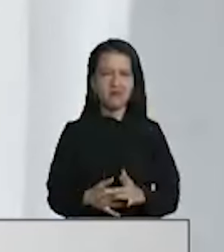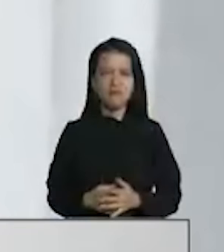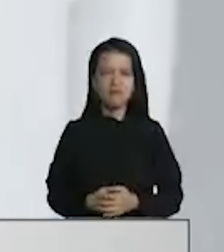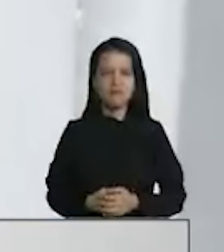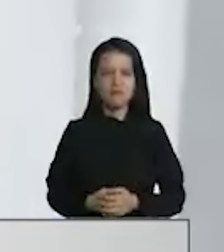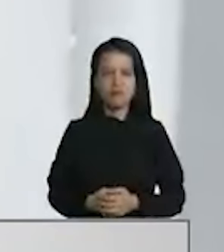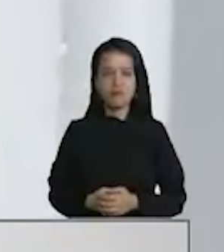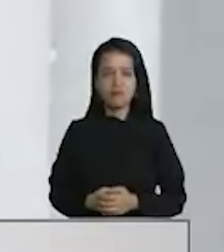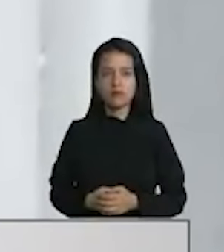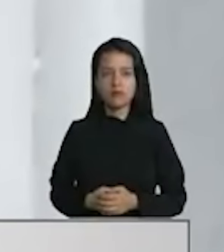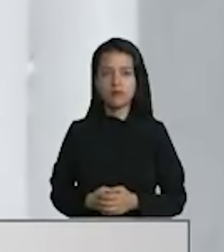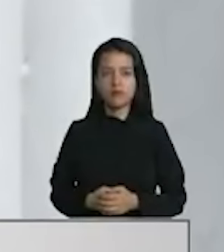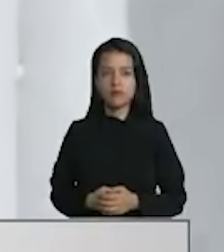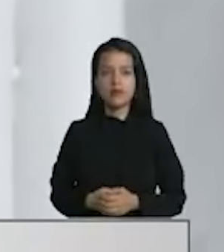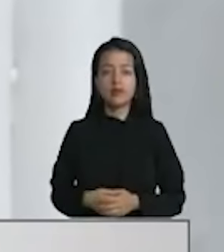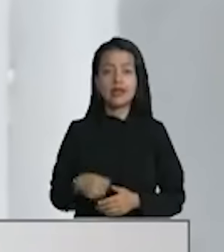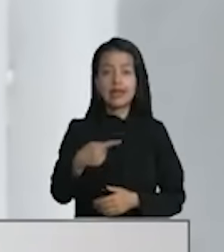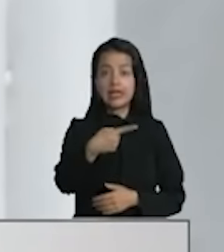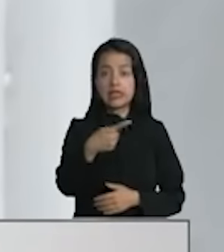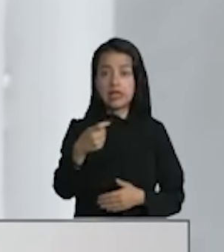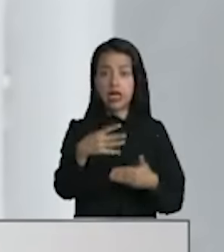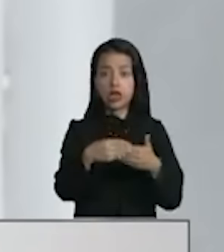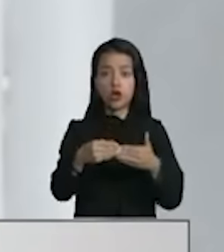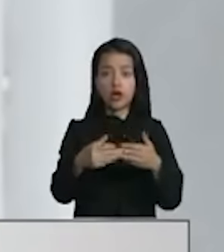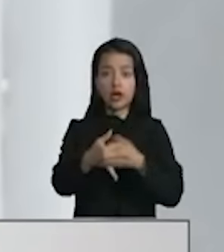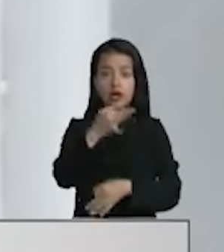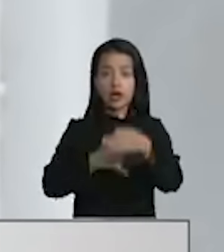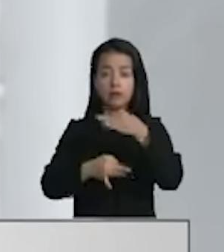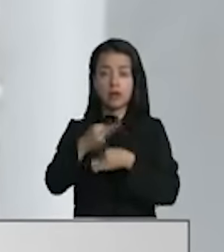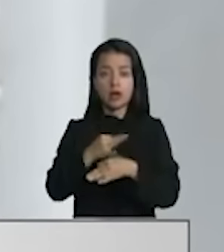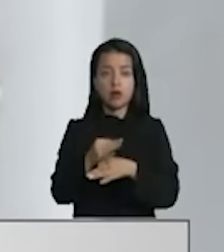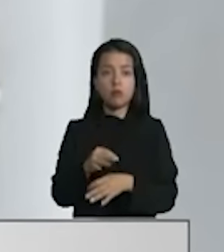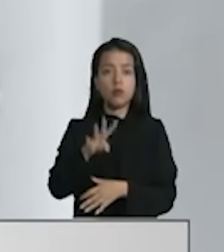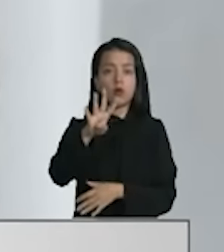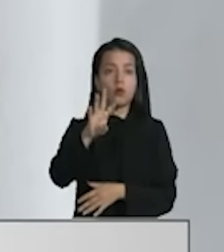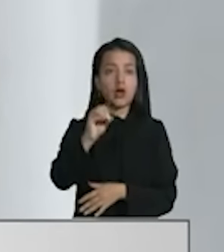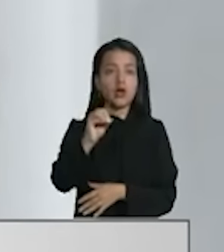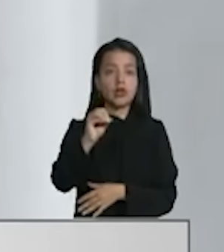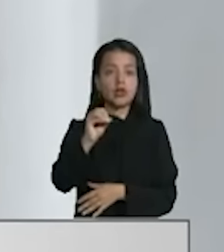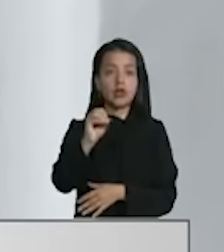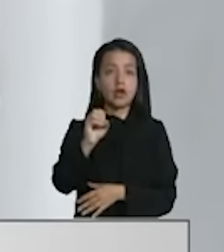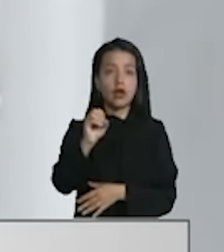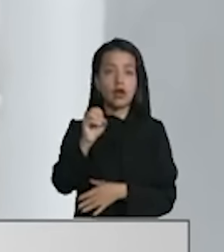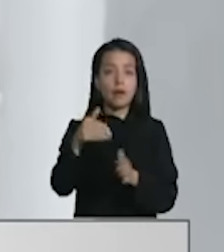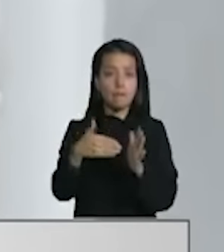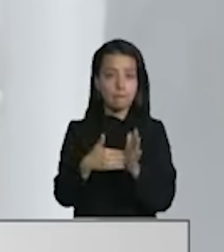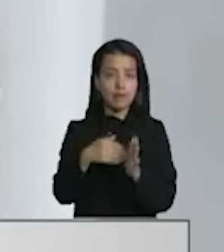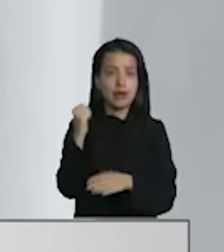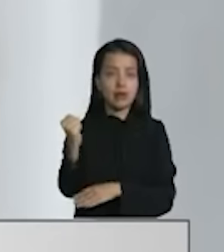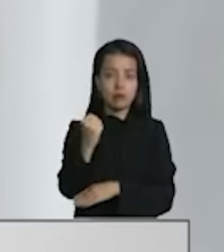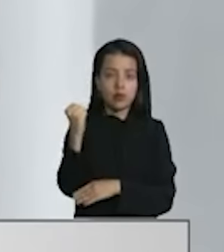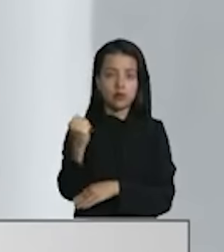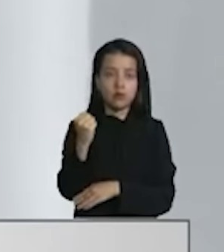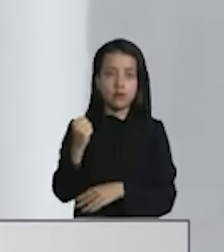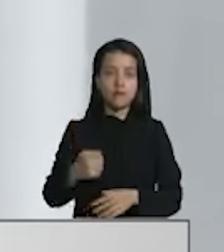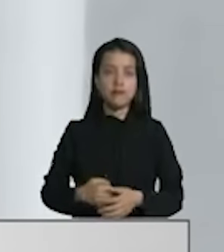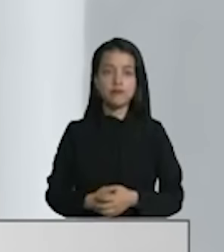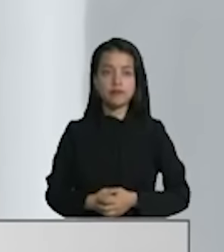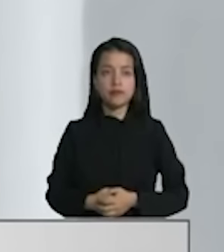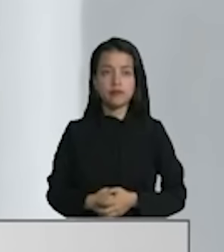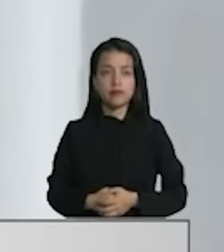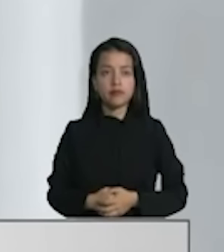Me cambiaron $100 por solo 40 pesos. Colombiano. 40,000 pesos. 40,000 pesos